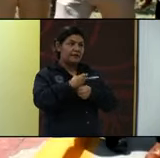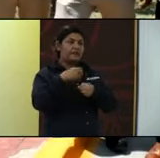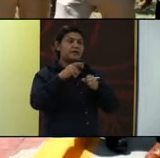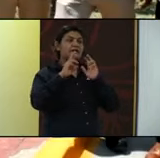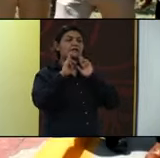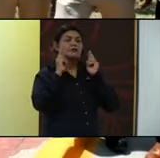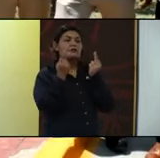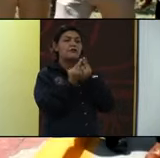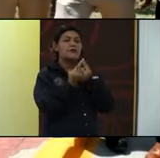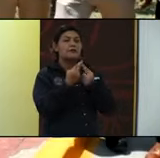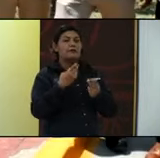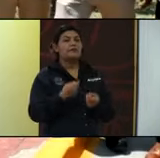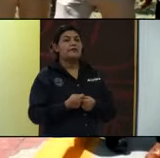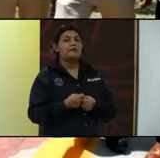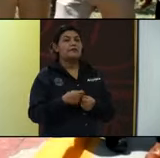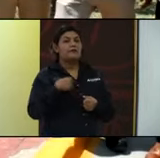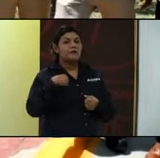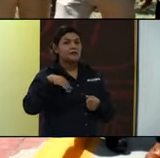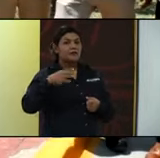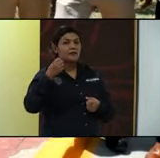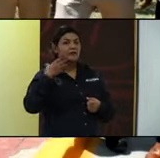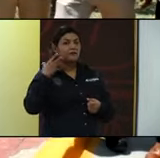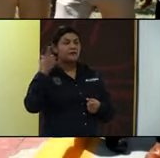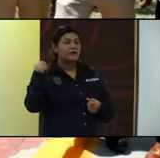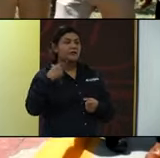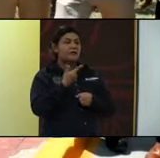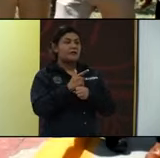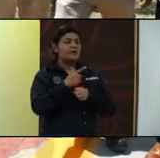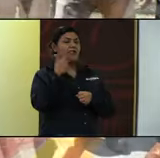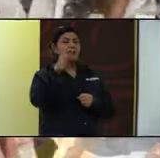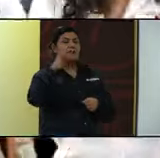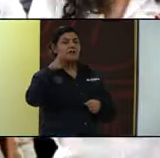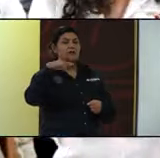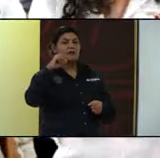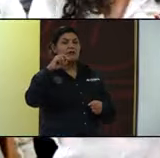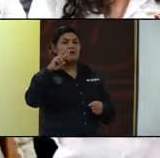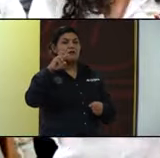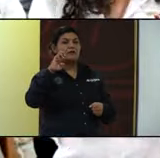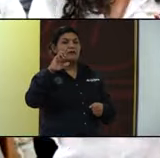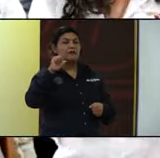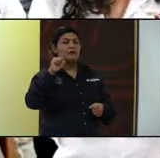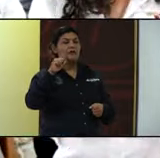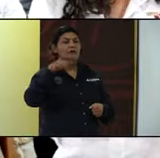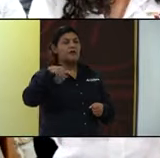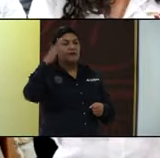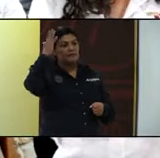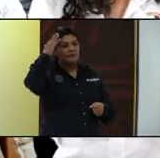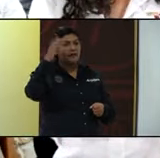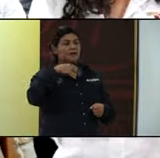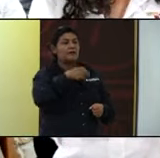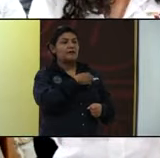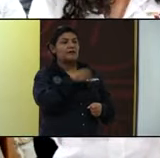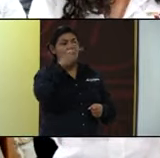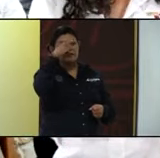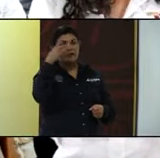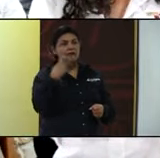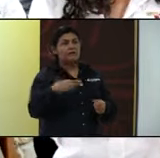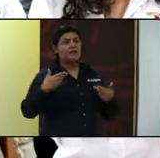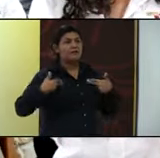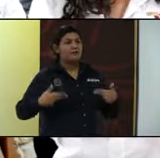reunión, ¿verdad? Y pues estuvimos ahí con la licenciada Genoveva del Ángel, directora de Capital Humano para México, Estados Unidos y